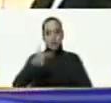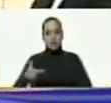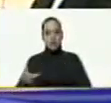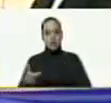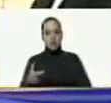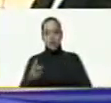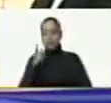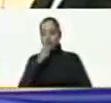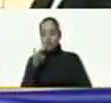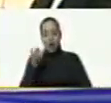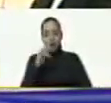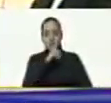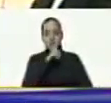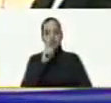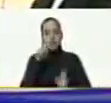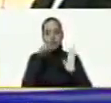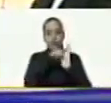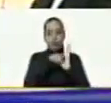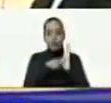lista.